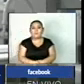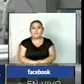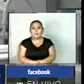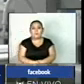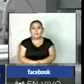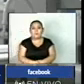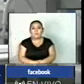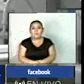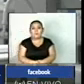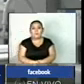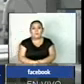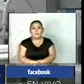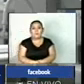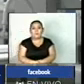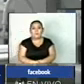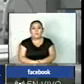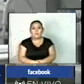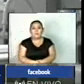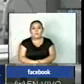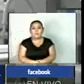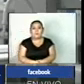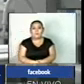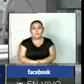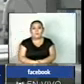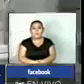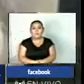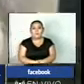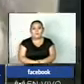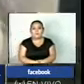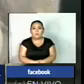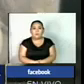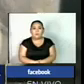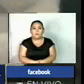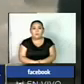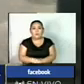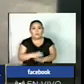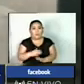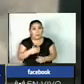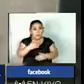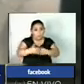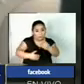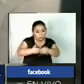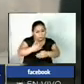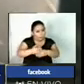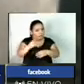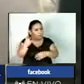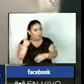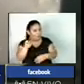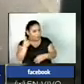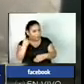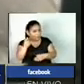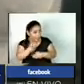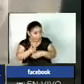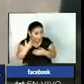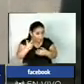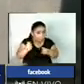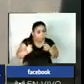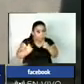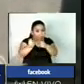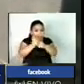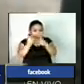el tratamiento todavía está aún lejos de una